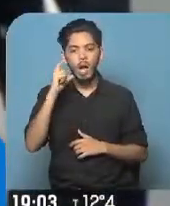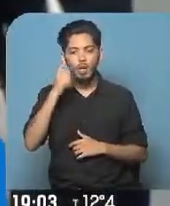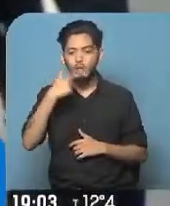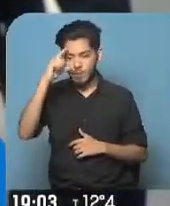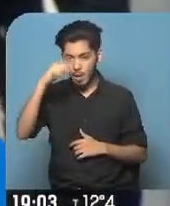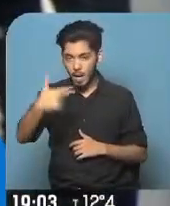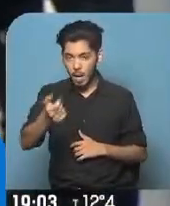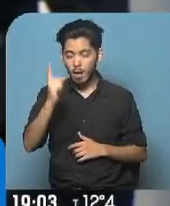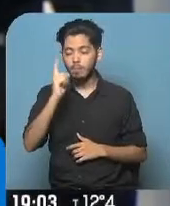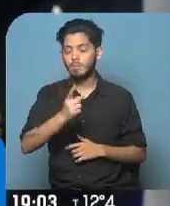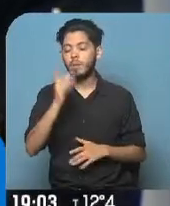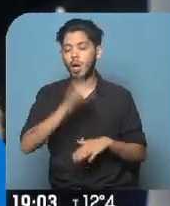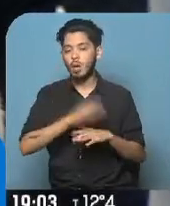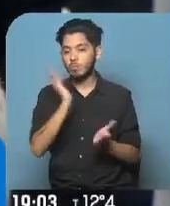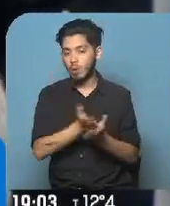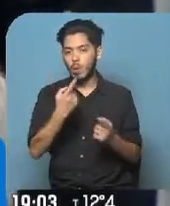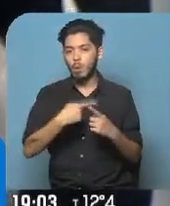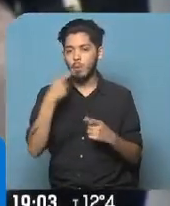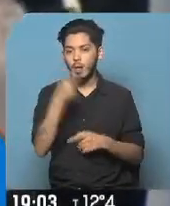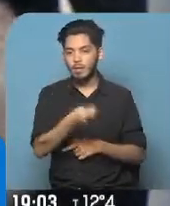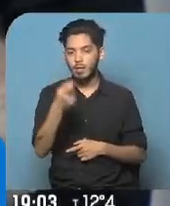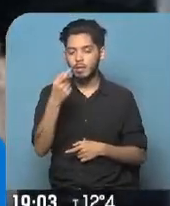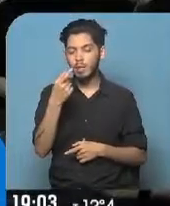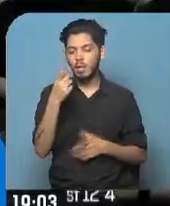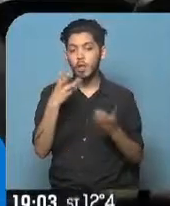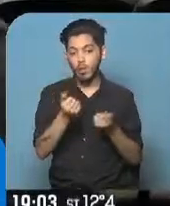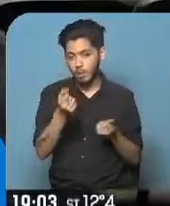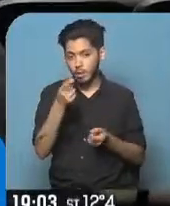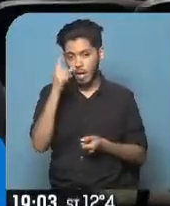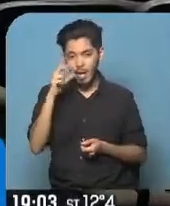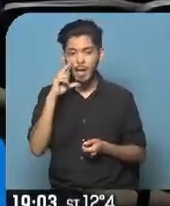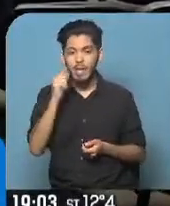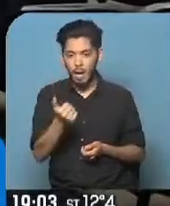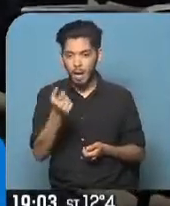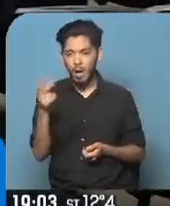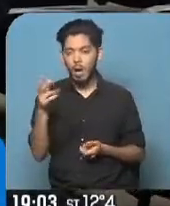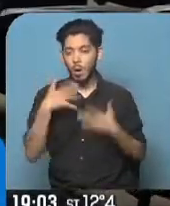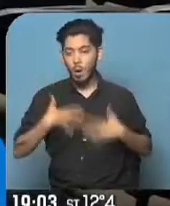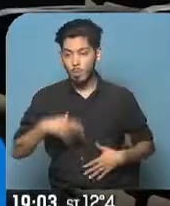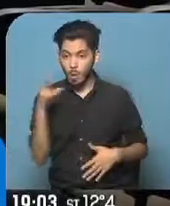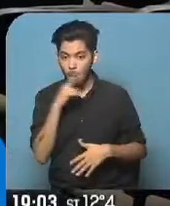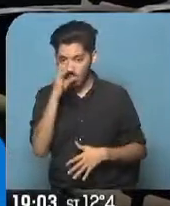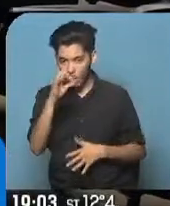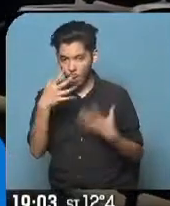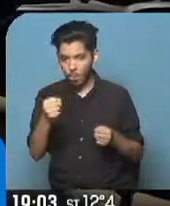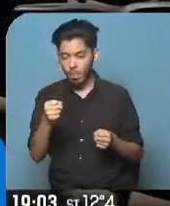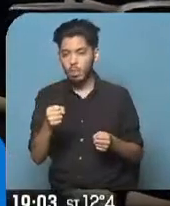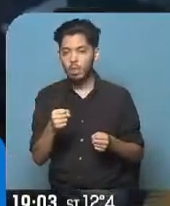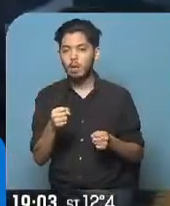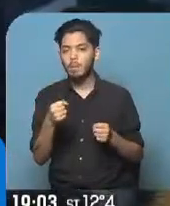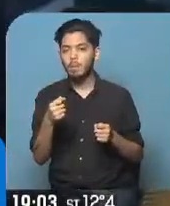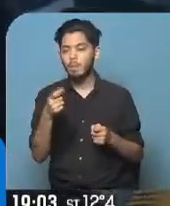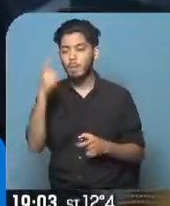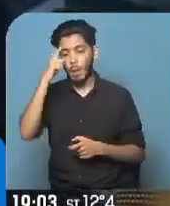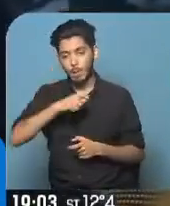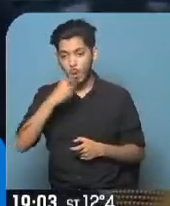condenado por el crimen de su pareja erica soriano si bien el cuerpo de la mujer nunca fue hallado para el tribunal